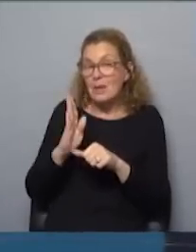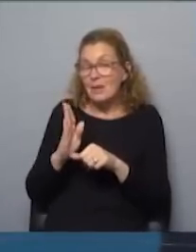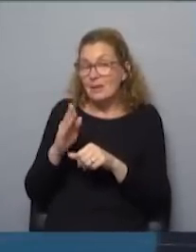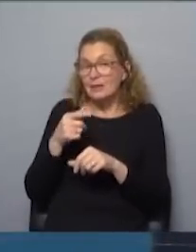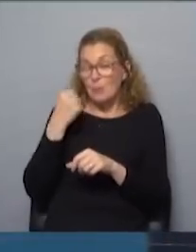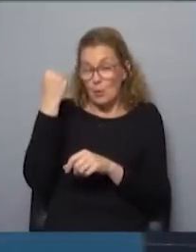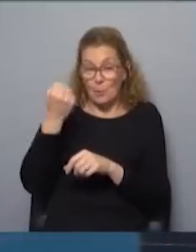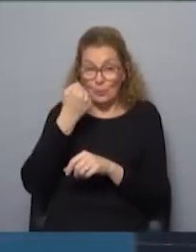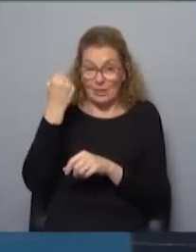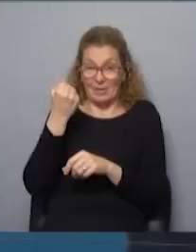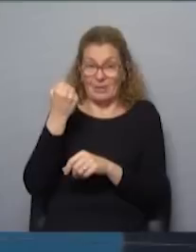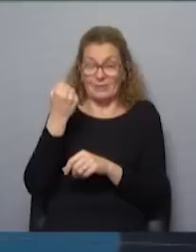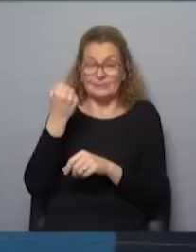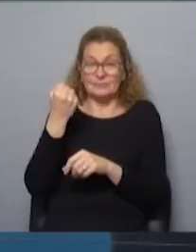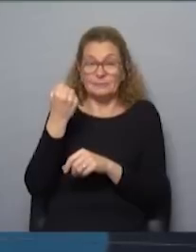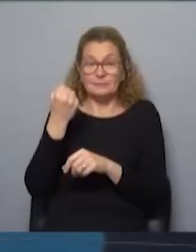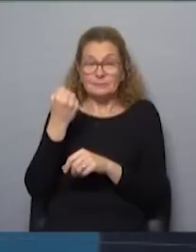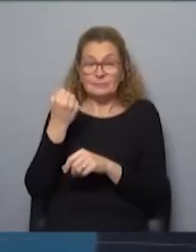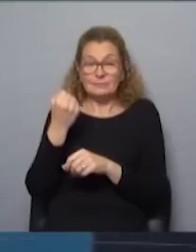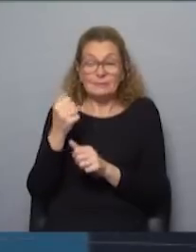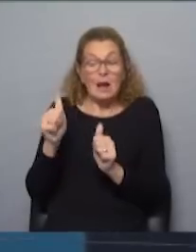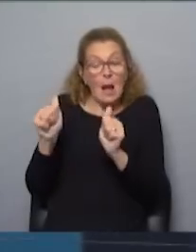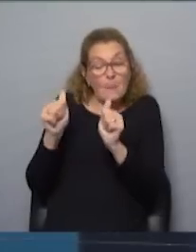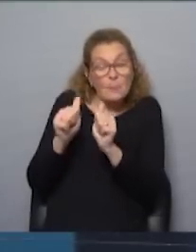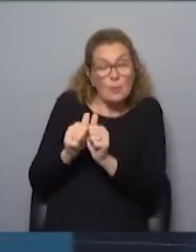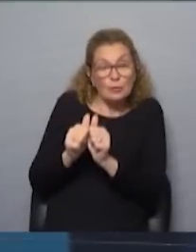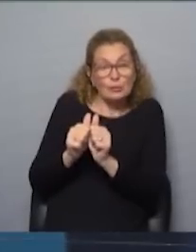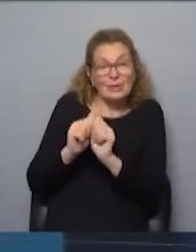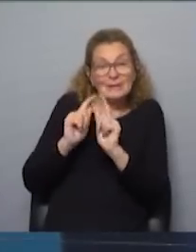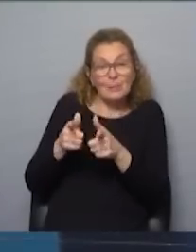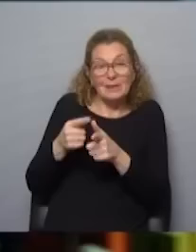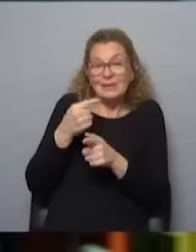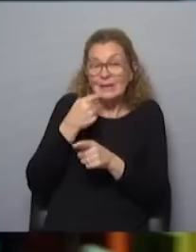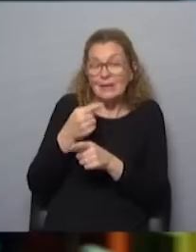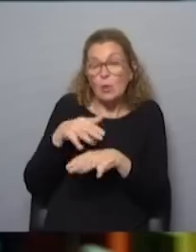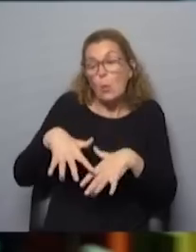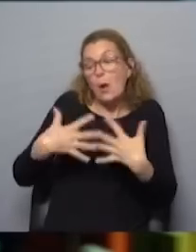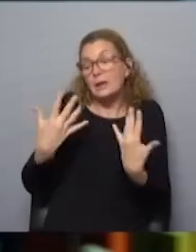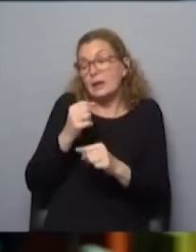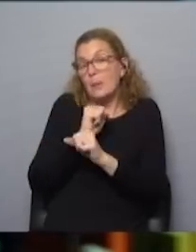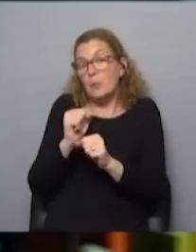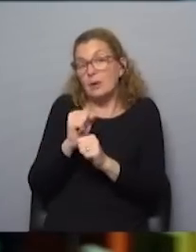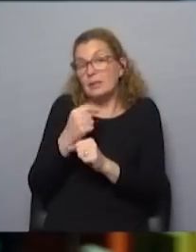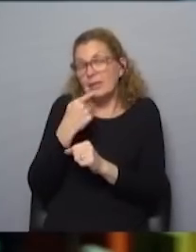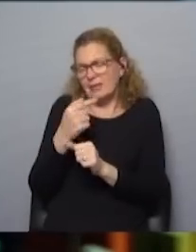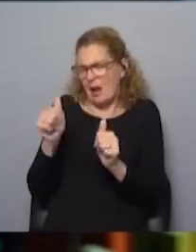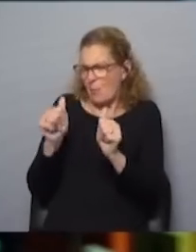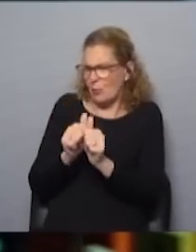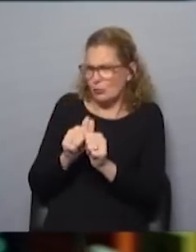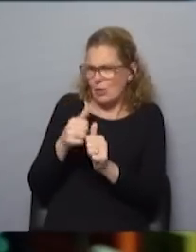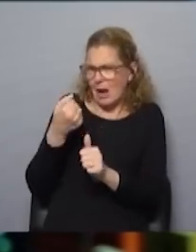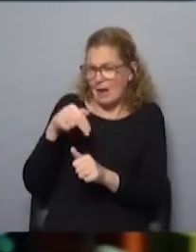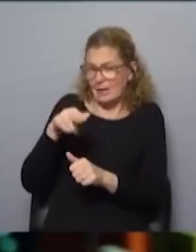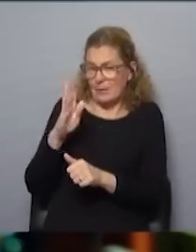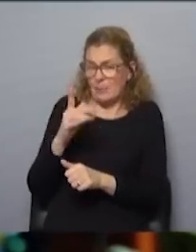un cometido de asesoramiento y de ejecución decir que cualquiera puede hacer el asesoramiento por la anep el